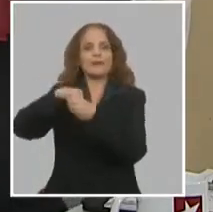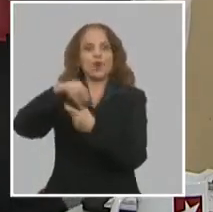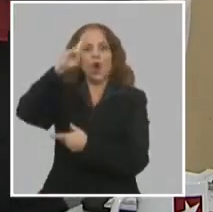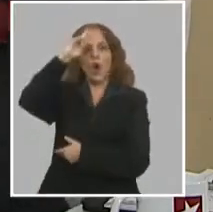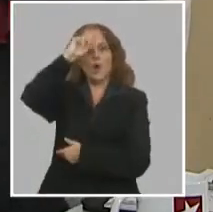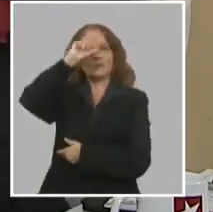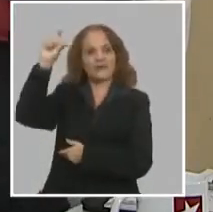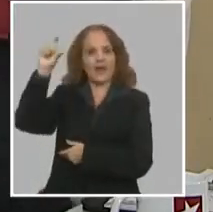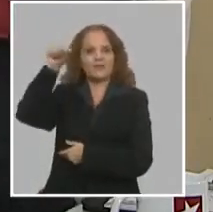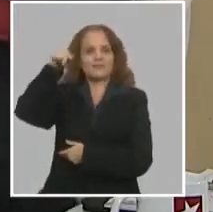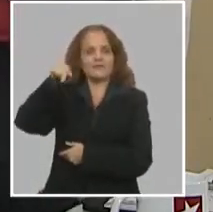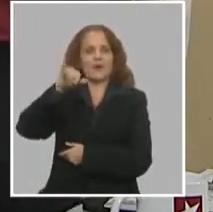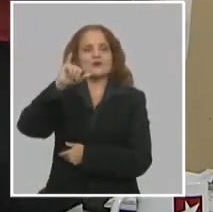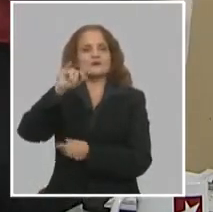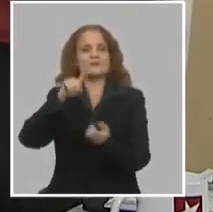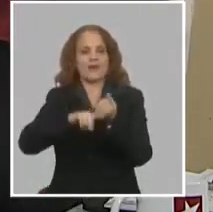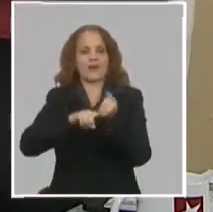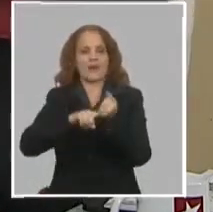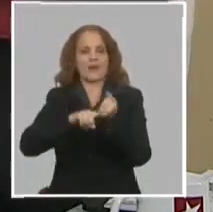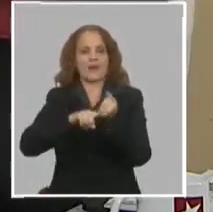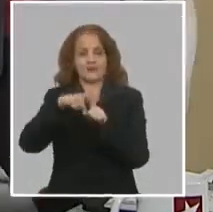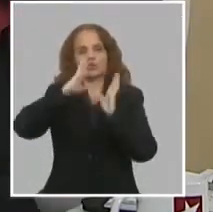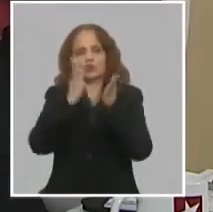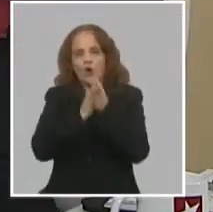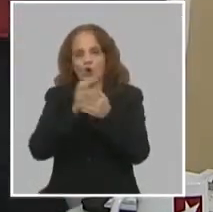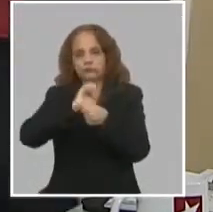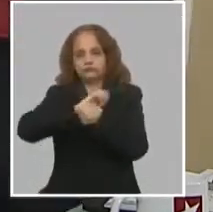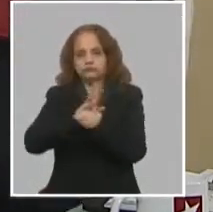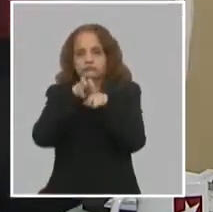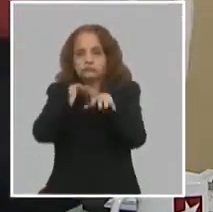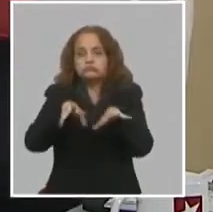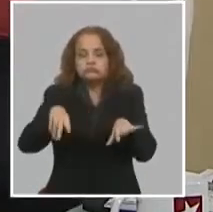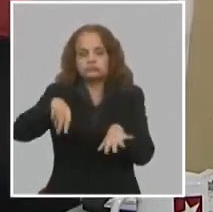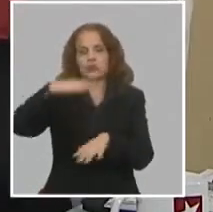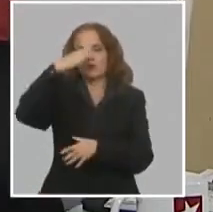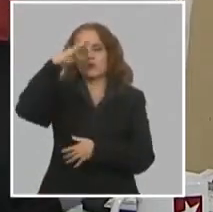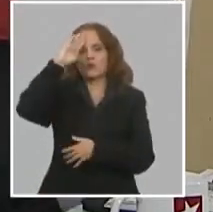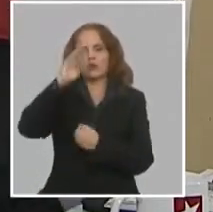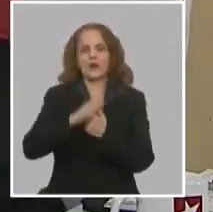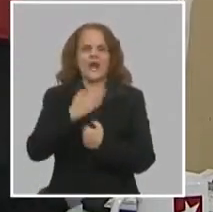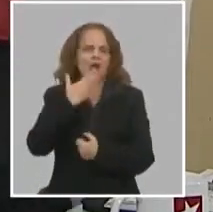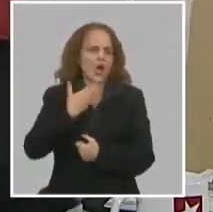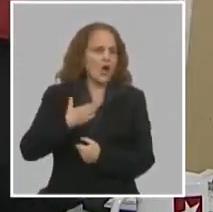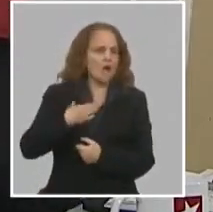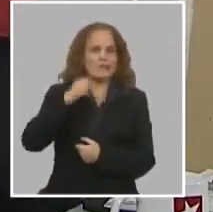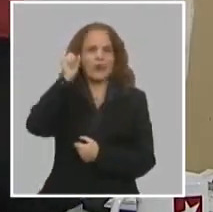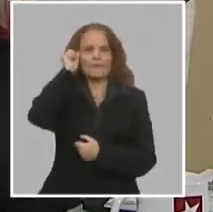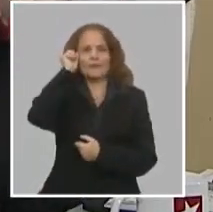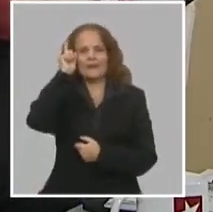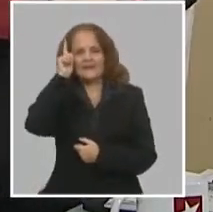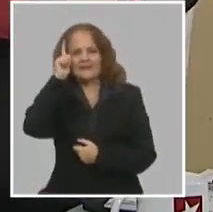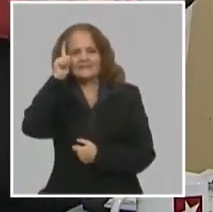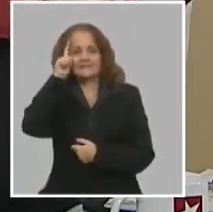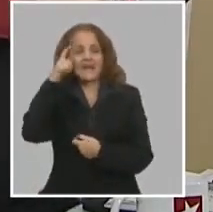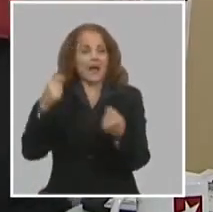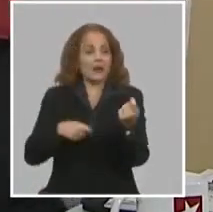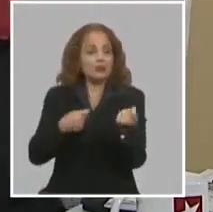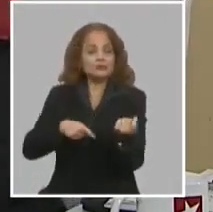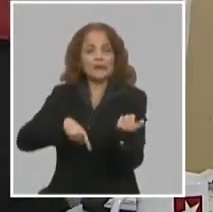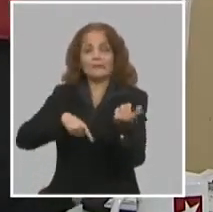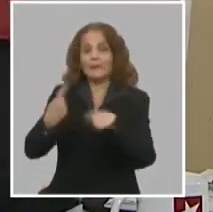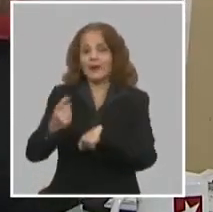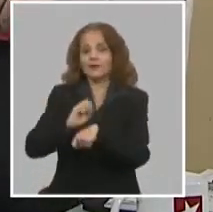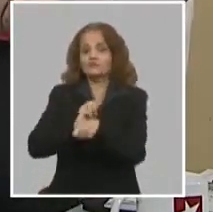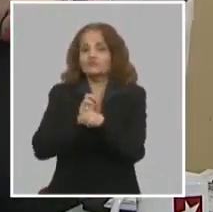un poco el epicentro de la atención cubana, de estar ahora en el centro de este combate, mirando hacia Cuba, mirando